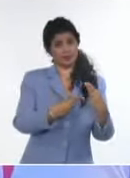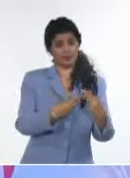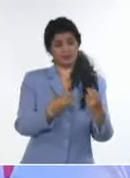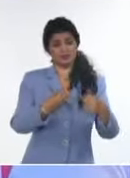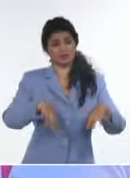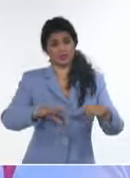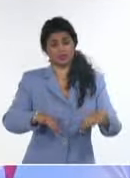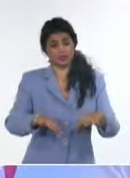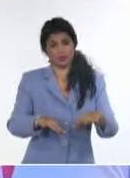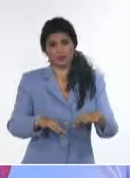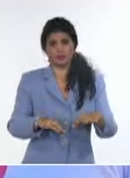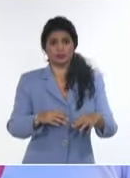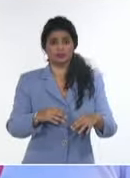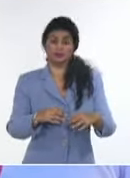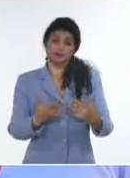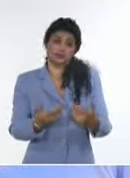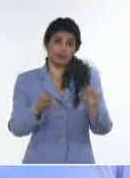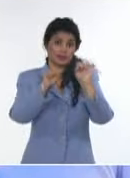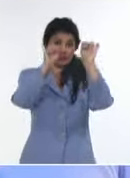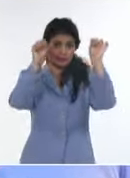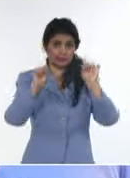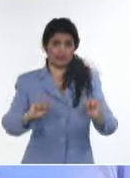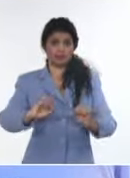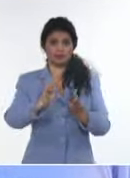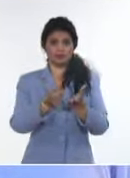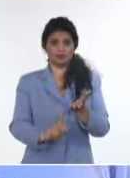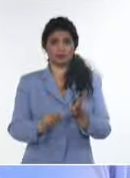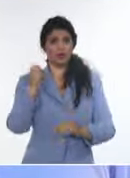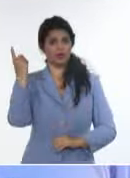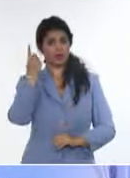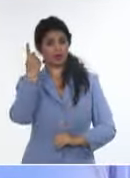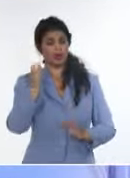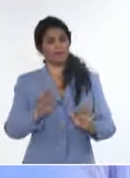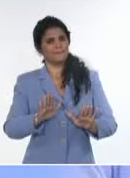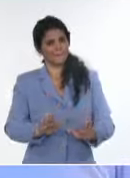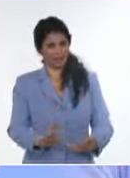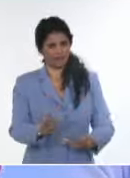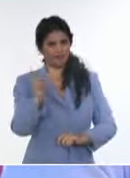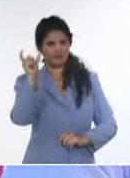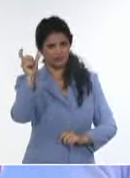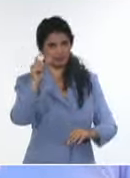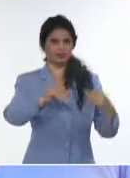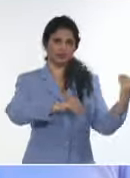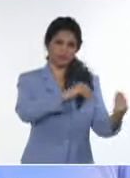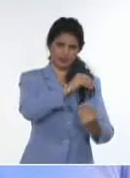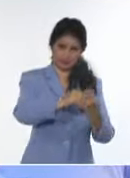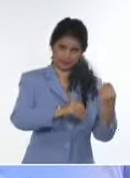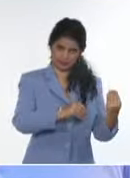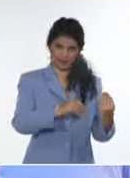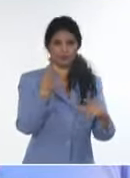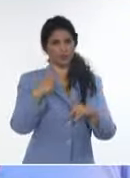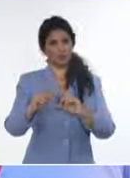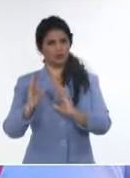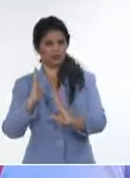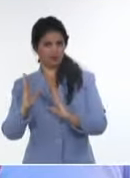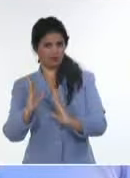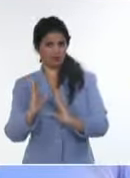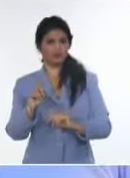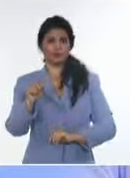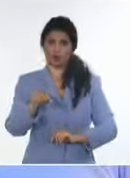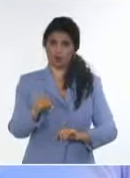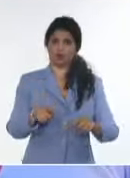situaciones propias del Sistema Electroenergético Nacional, se postergó para el segundo semestre. Hoy la unidad número